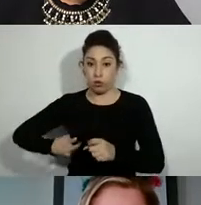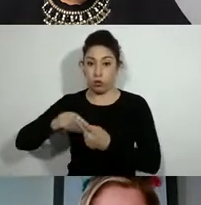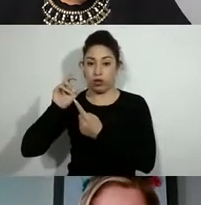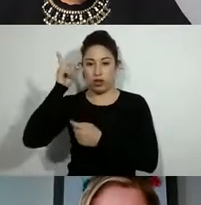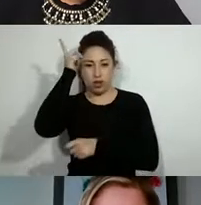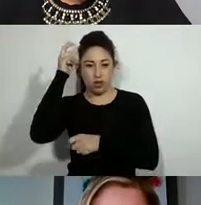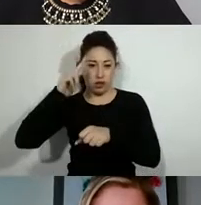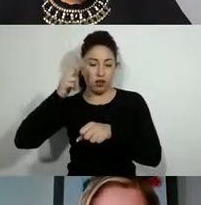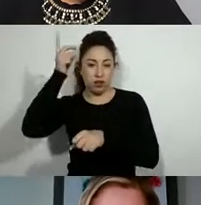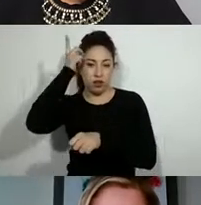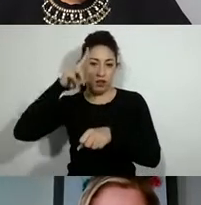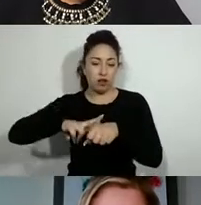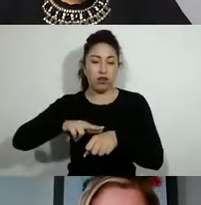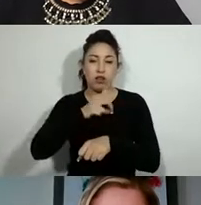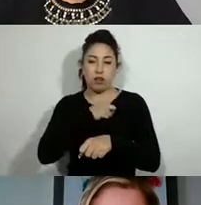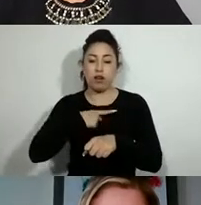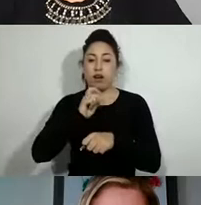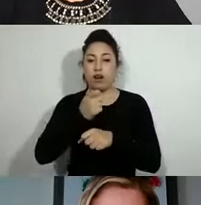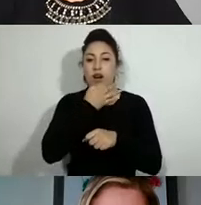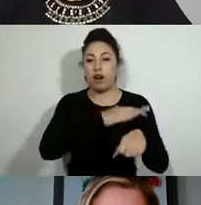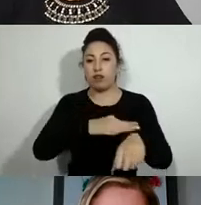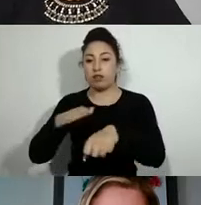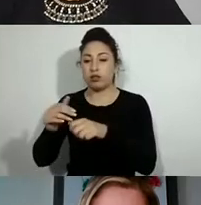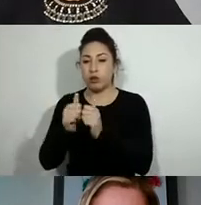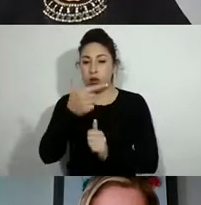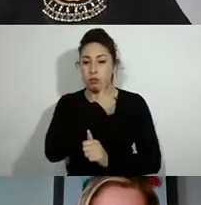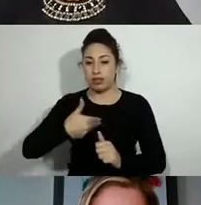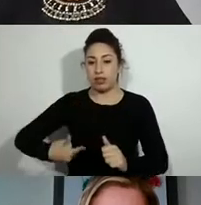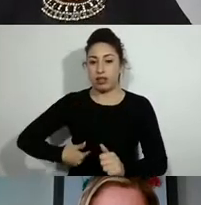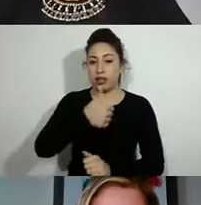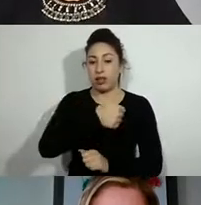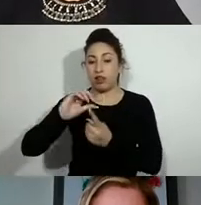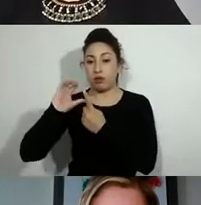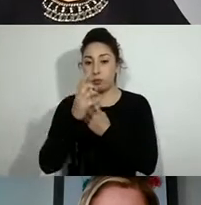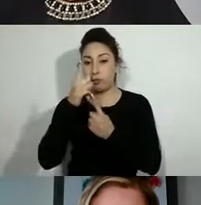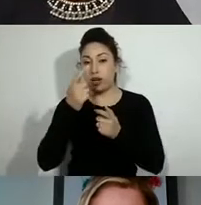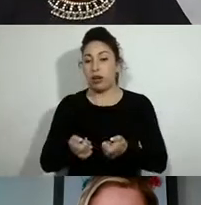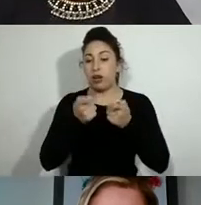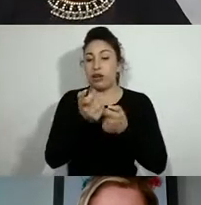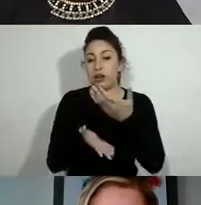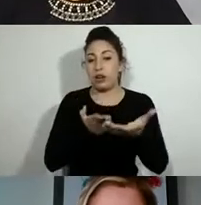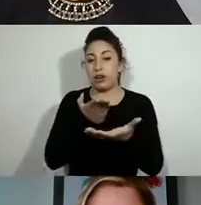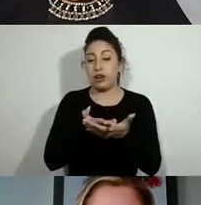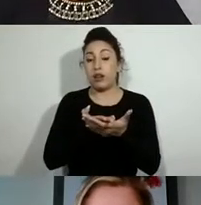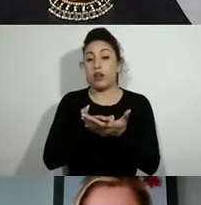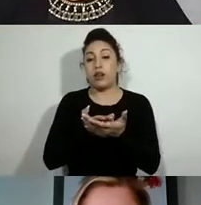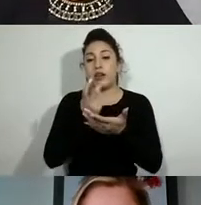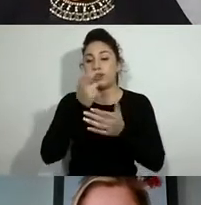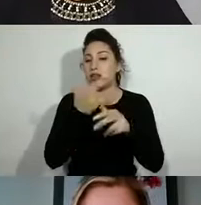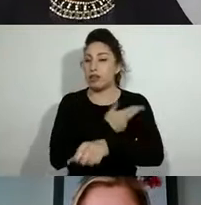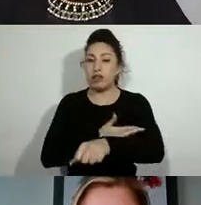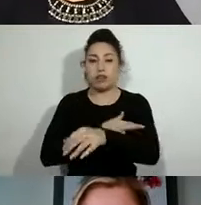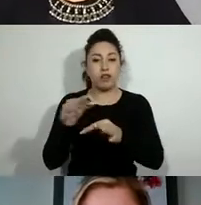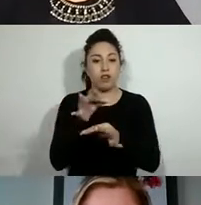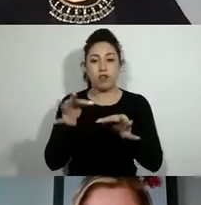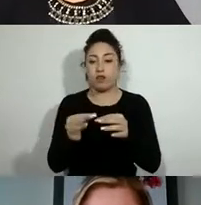sesión del Congreso de la Ciudad. Esa hipótesis no se actualiza. Se recibió la iniciativa hasta el viernes